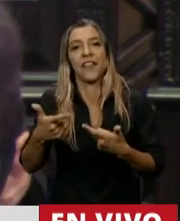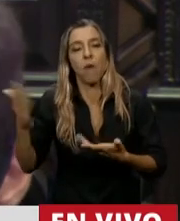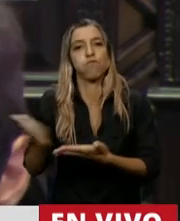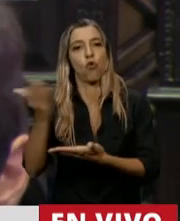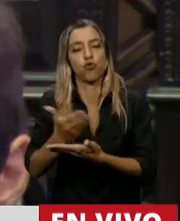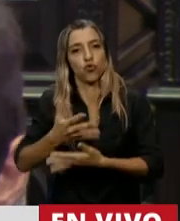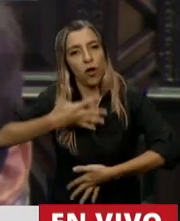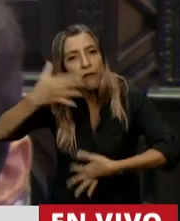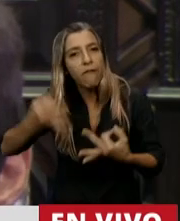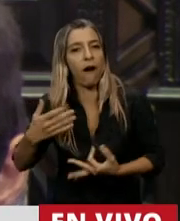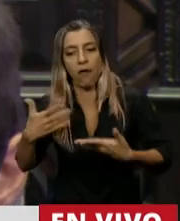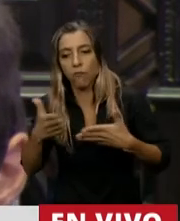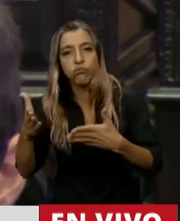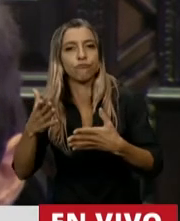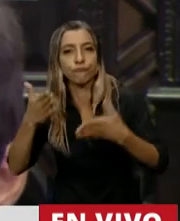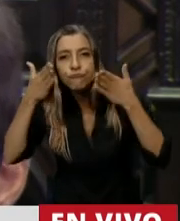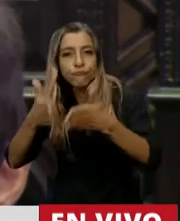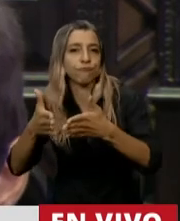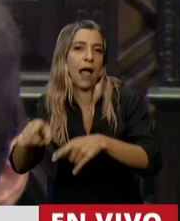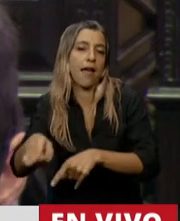nunca tendremos que haber perdido el eje.